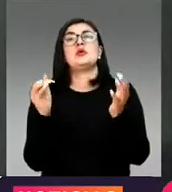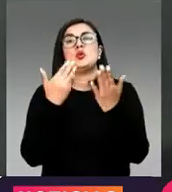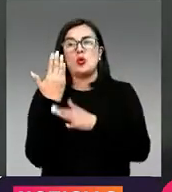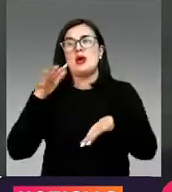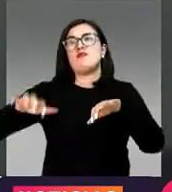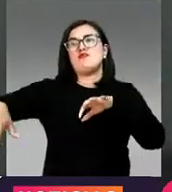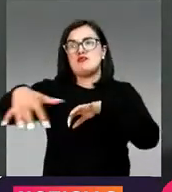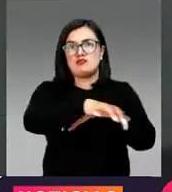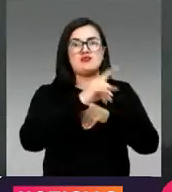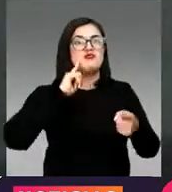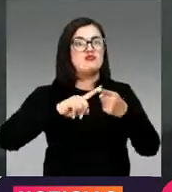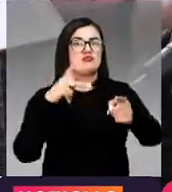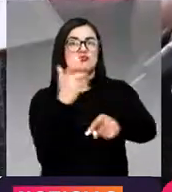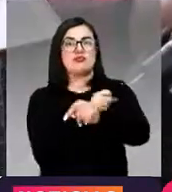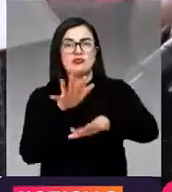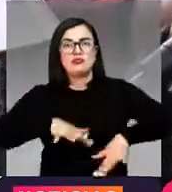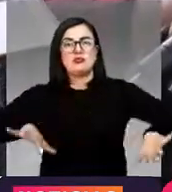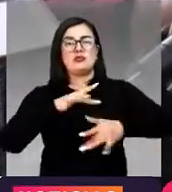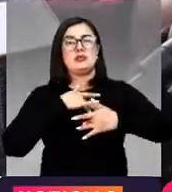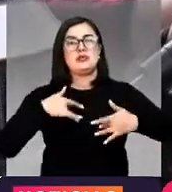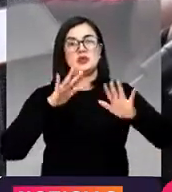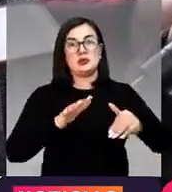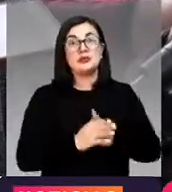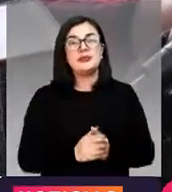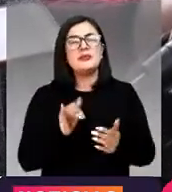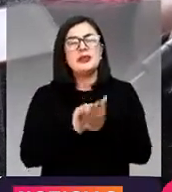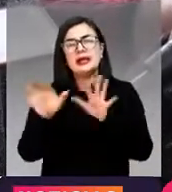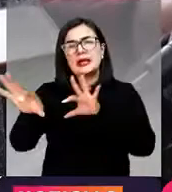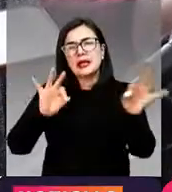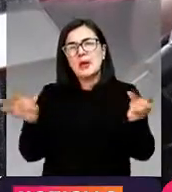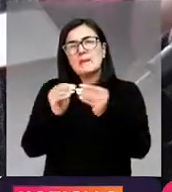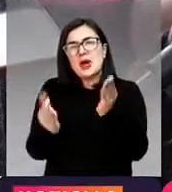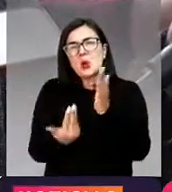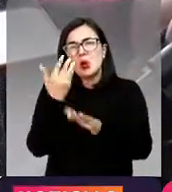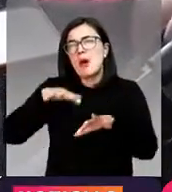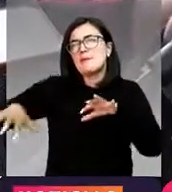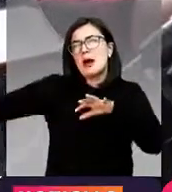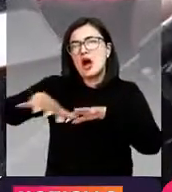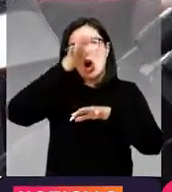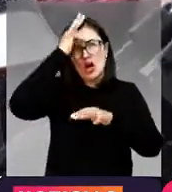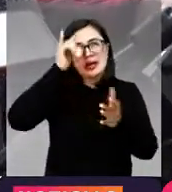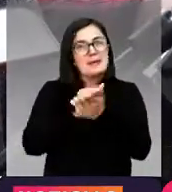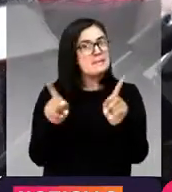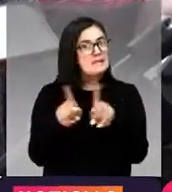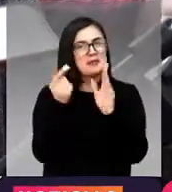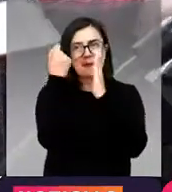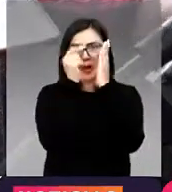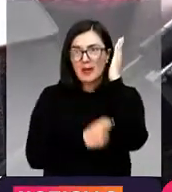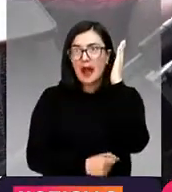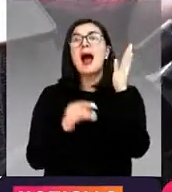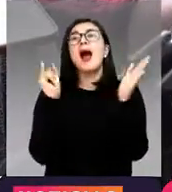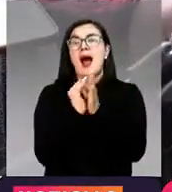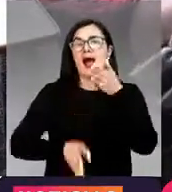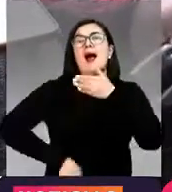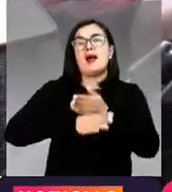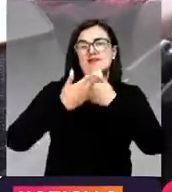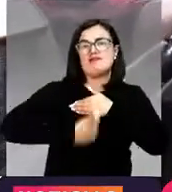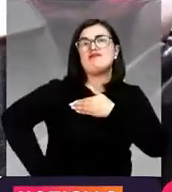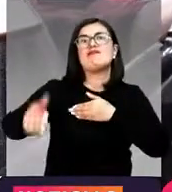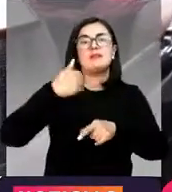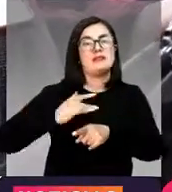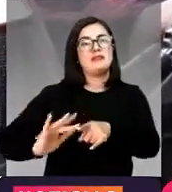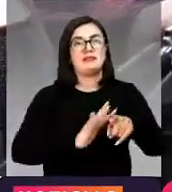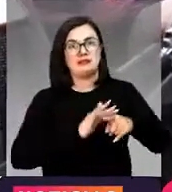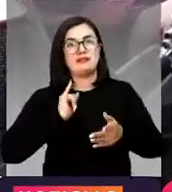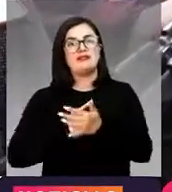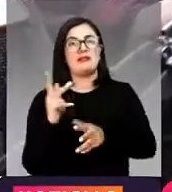vacunación al sector salud escoger otros hospitales con los mismos criterios y continuar con el ejercicio en este ejercicio